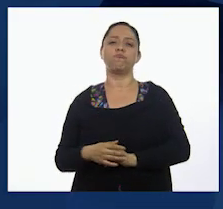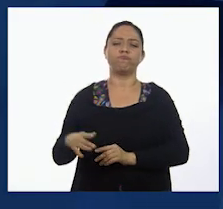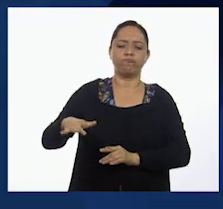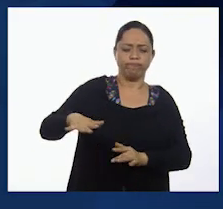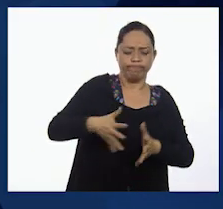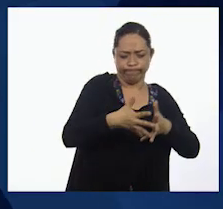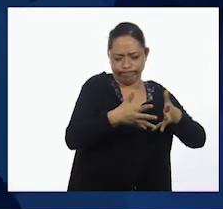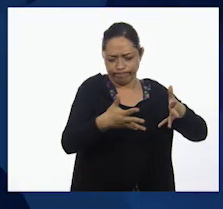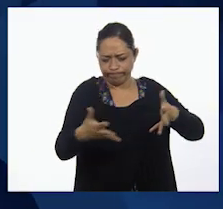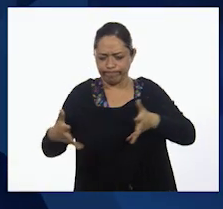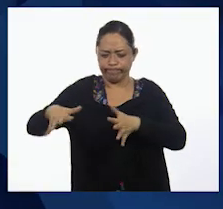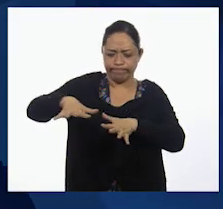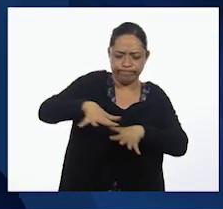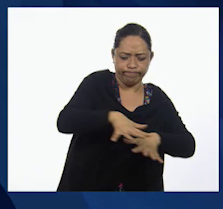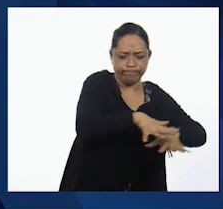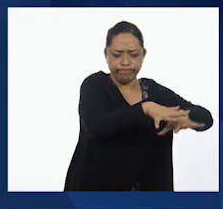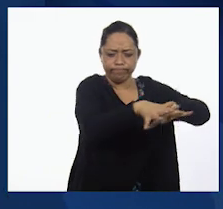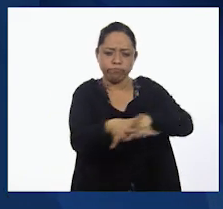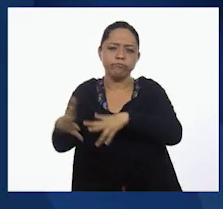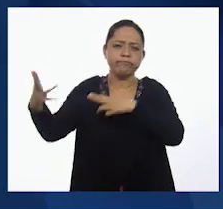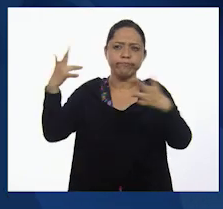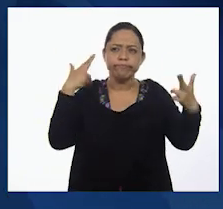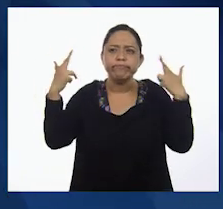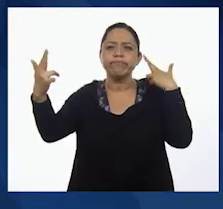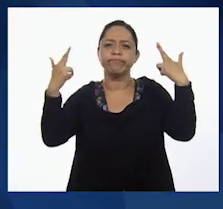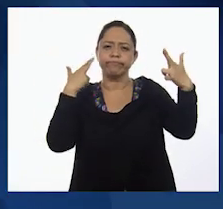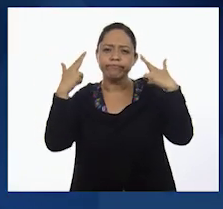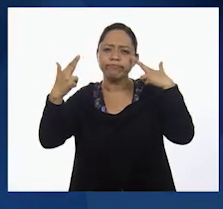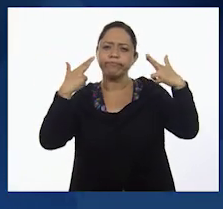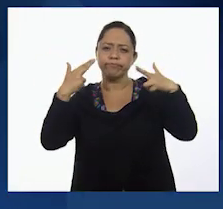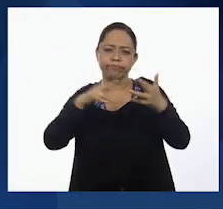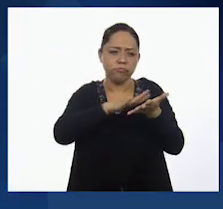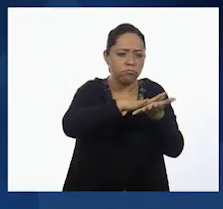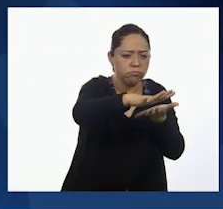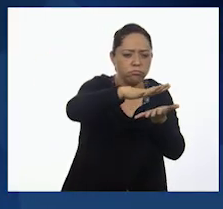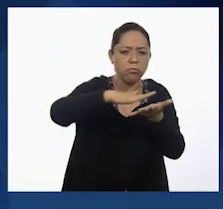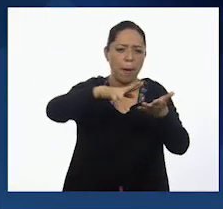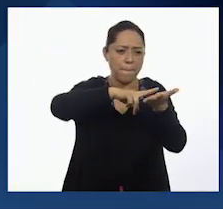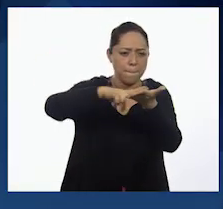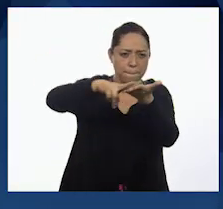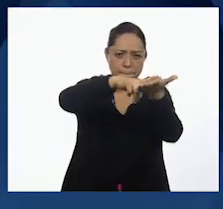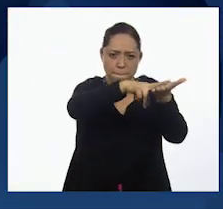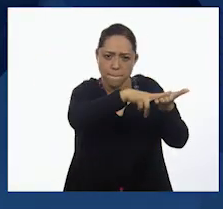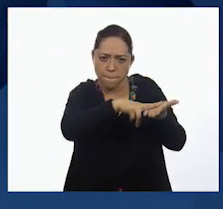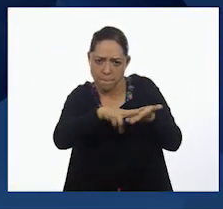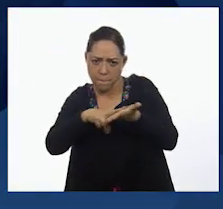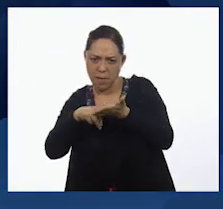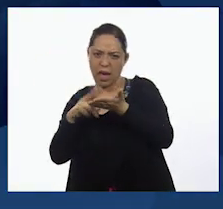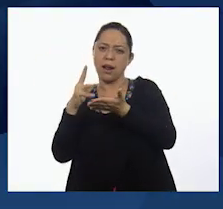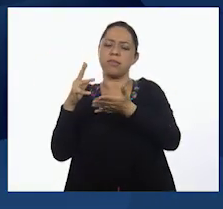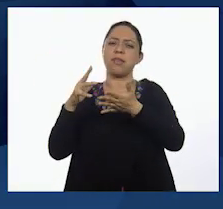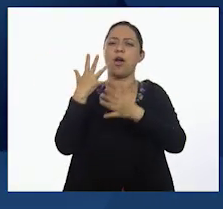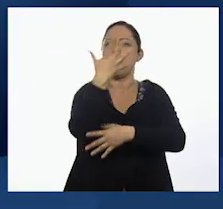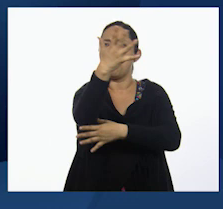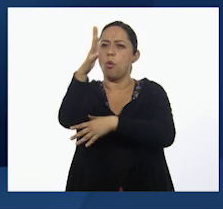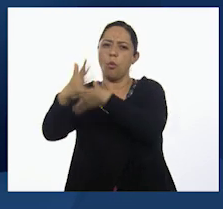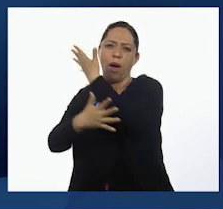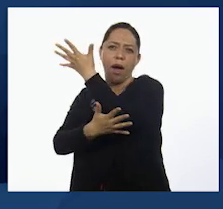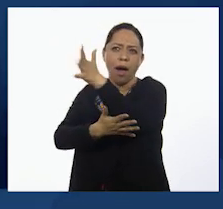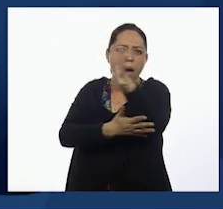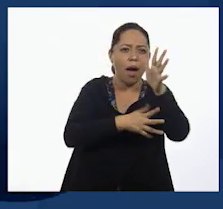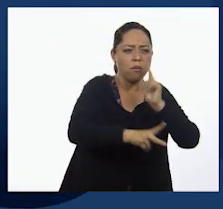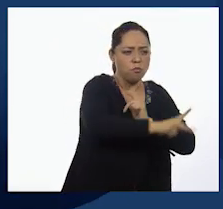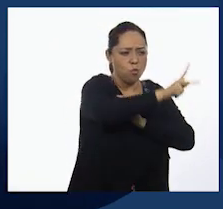de mugido largo ha venido a pastar sobre mi tierra, devorador de prados, entre pueblos